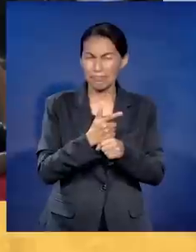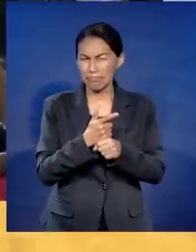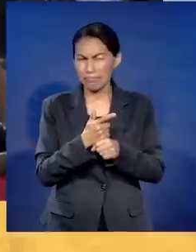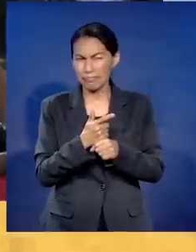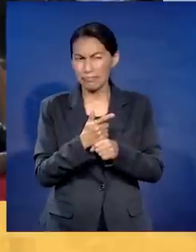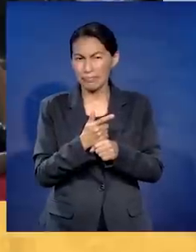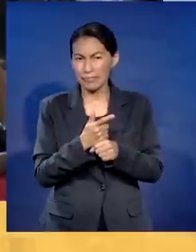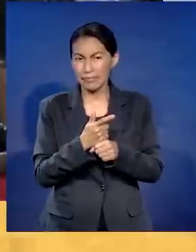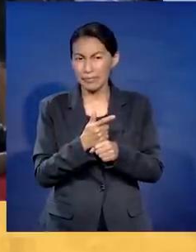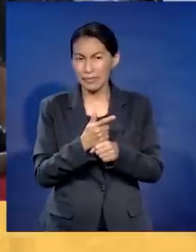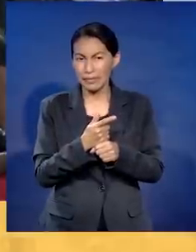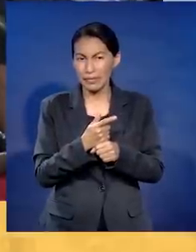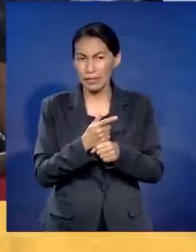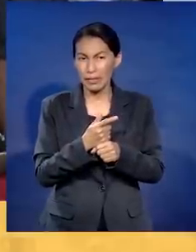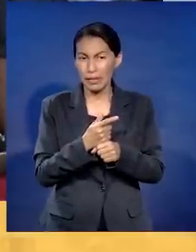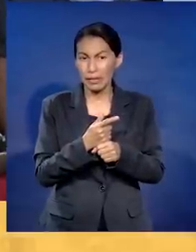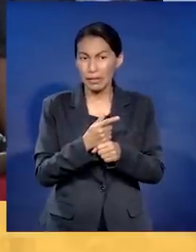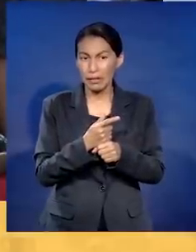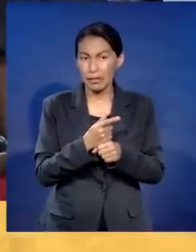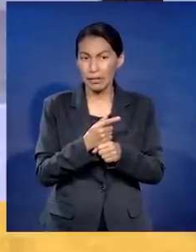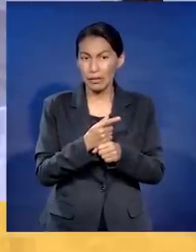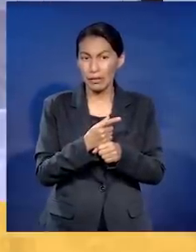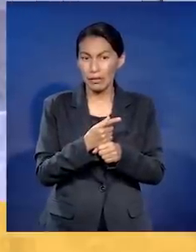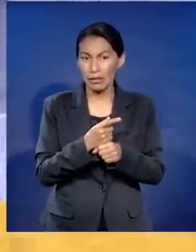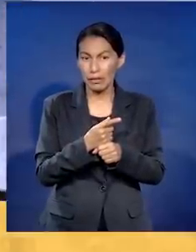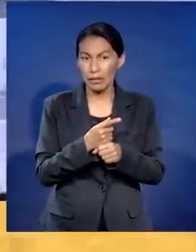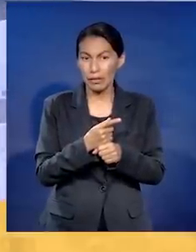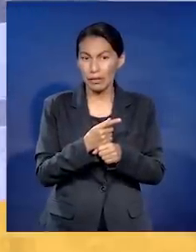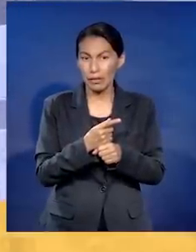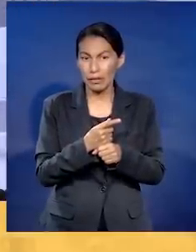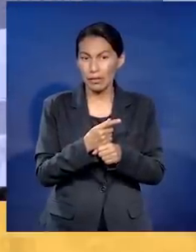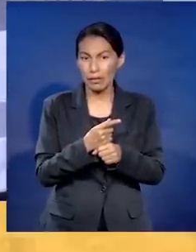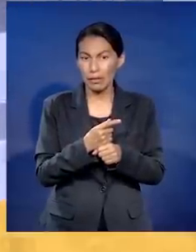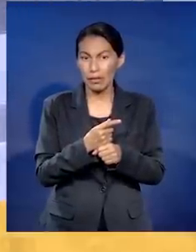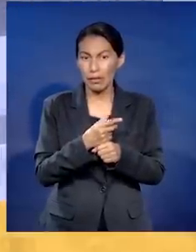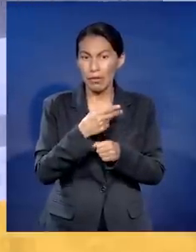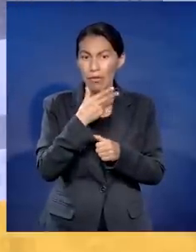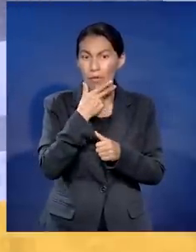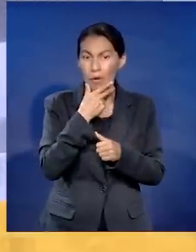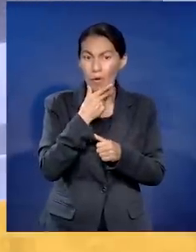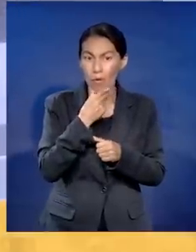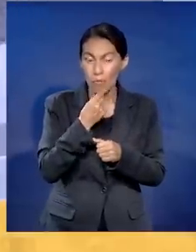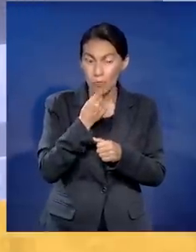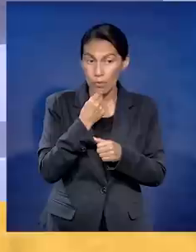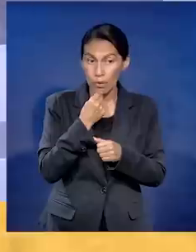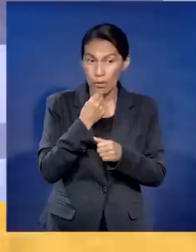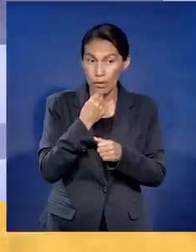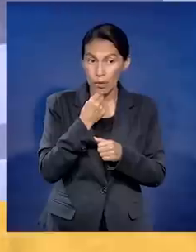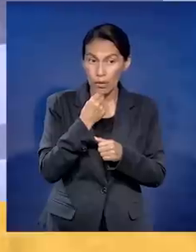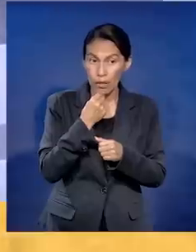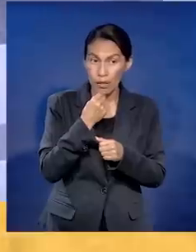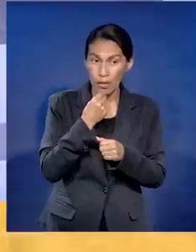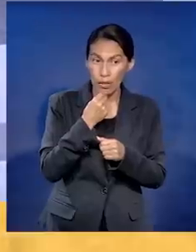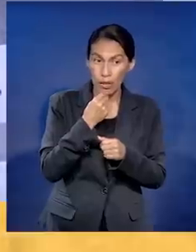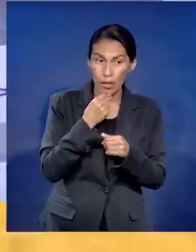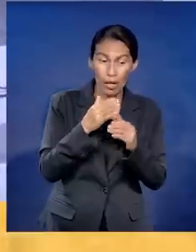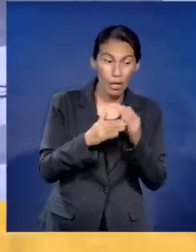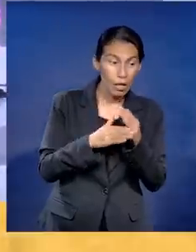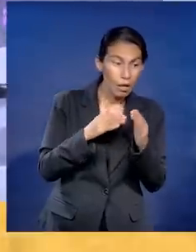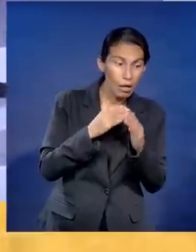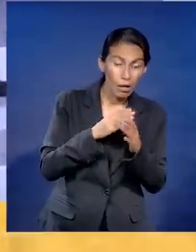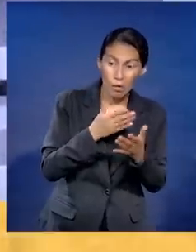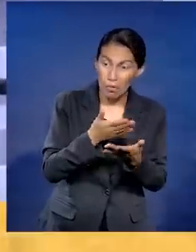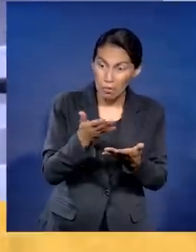Y así fuimos, y me empecé a dar cuenta que quizá la cosa era más fácil o más difícil, según usted lo vea. El hombre no era